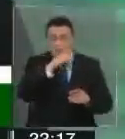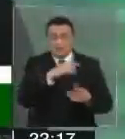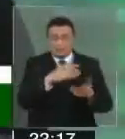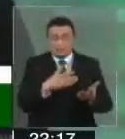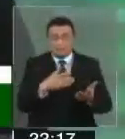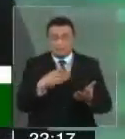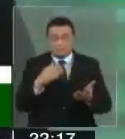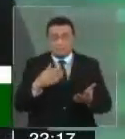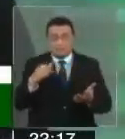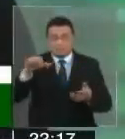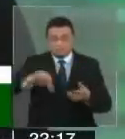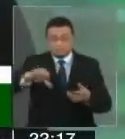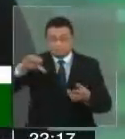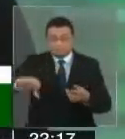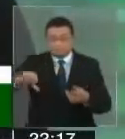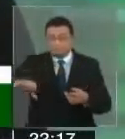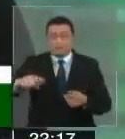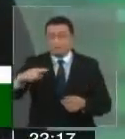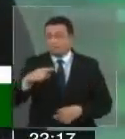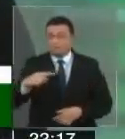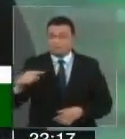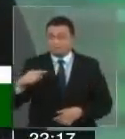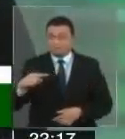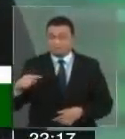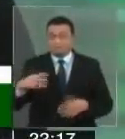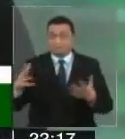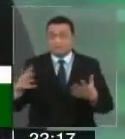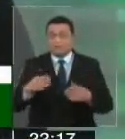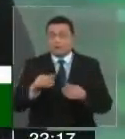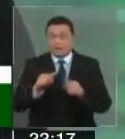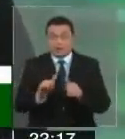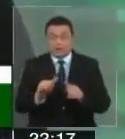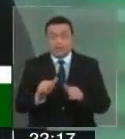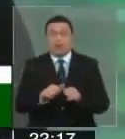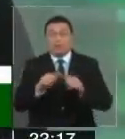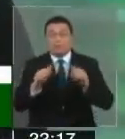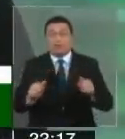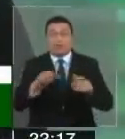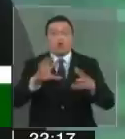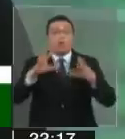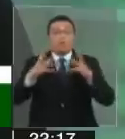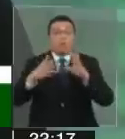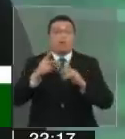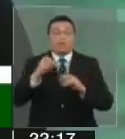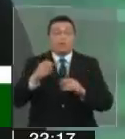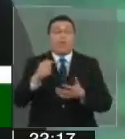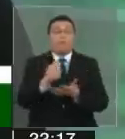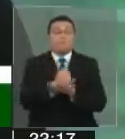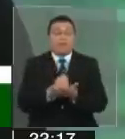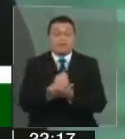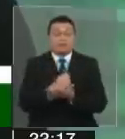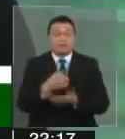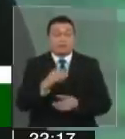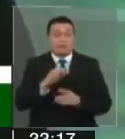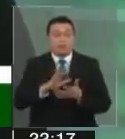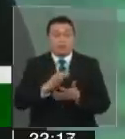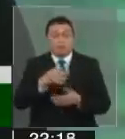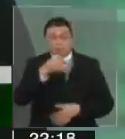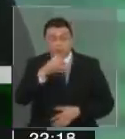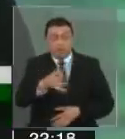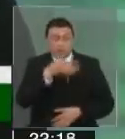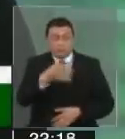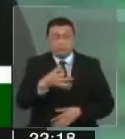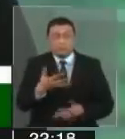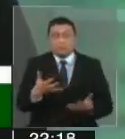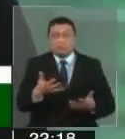desolador. Bueno, que... Y además la brutalidad del mundo de la medicina. La forma en que te lo dicen, además. No, terrible. Y además